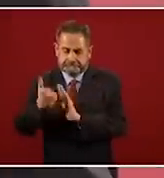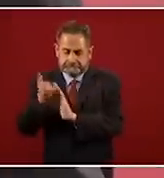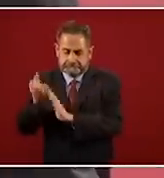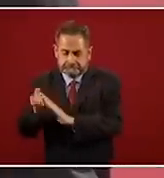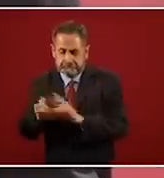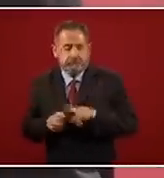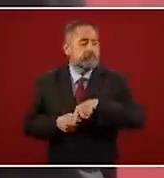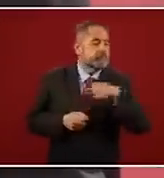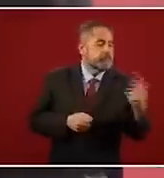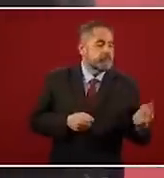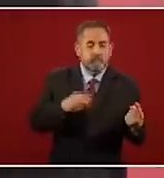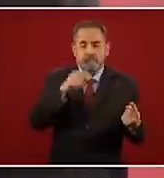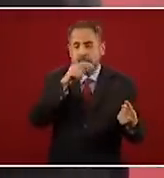particular.